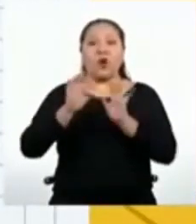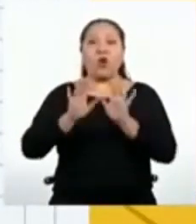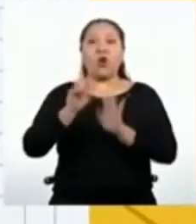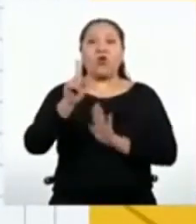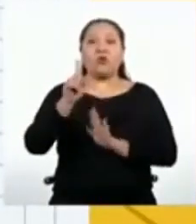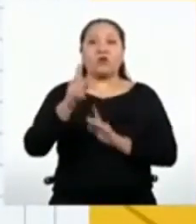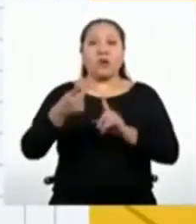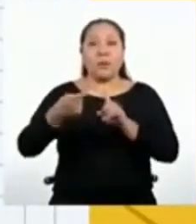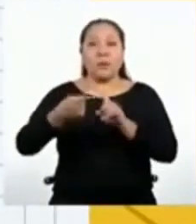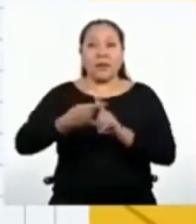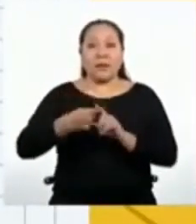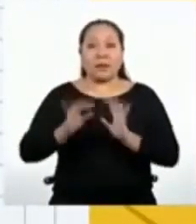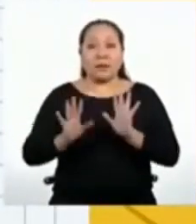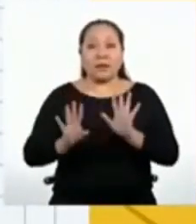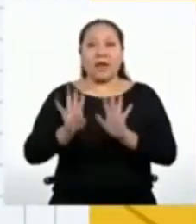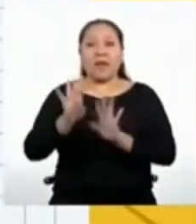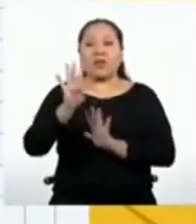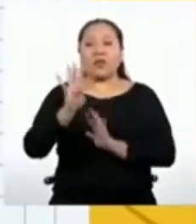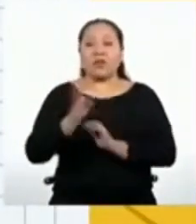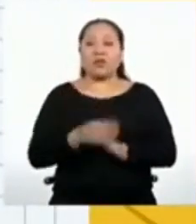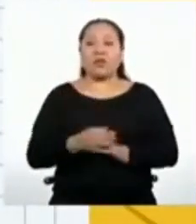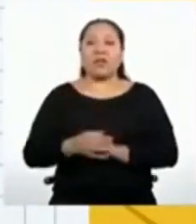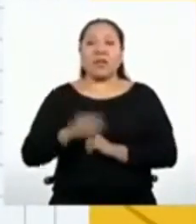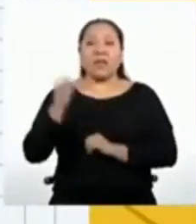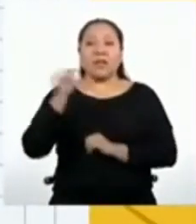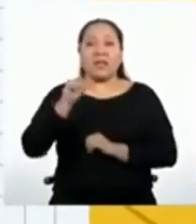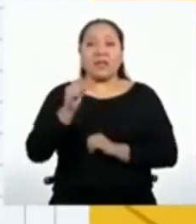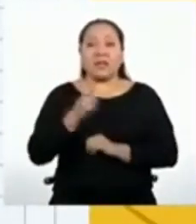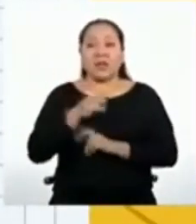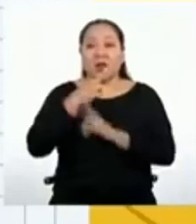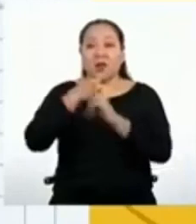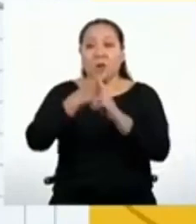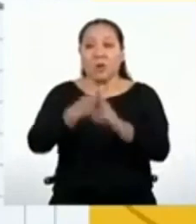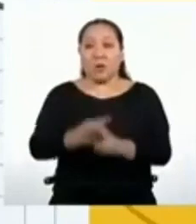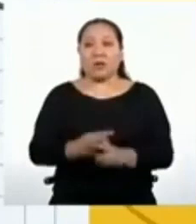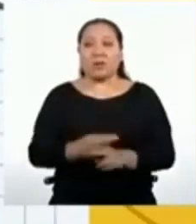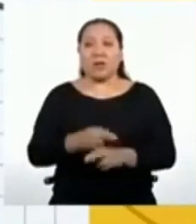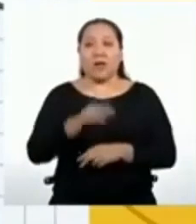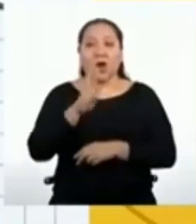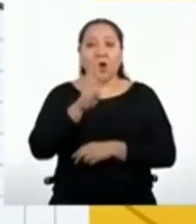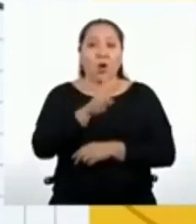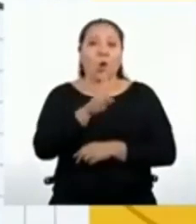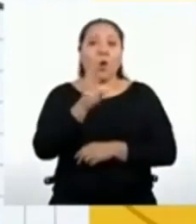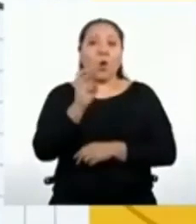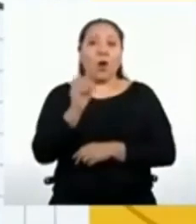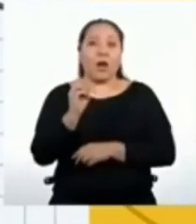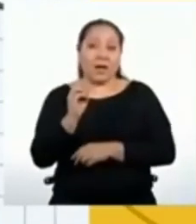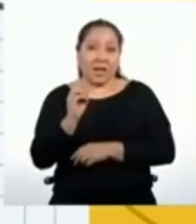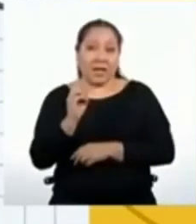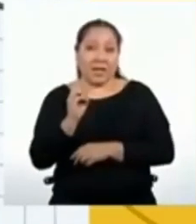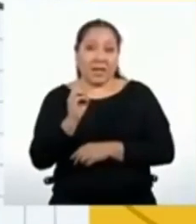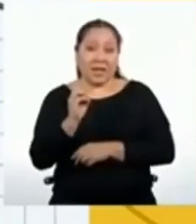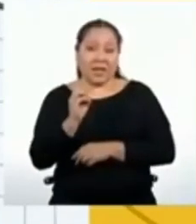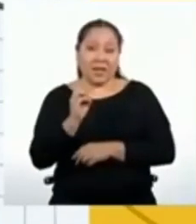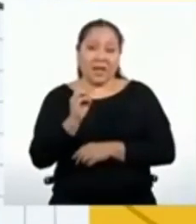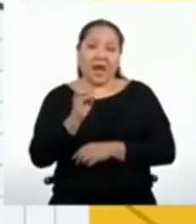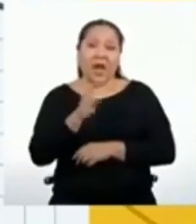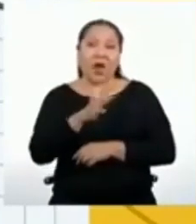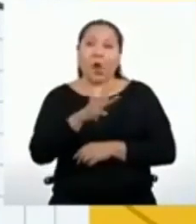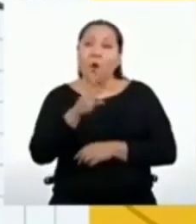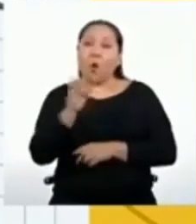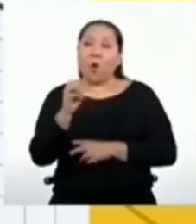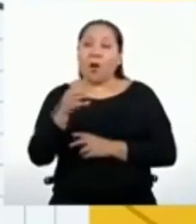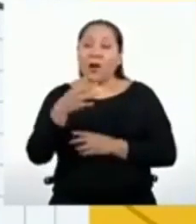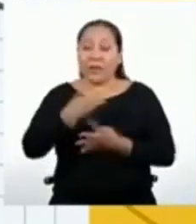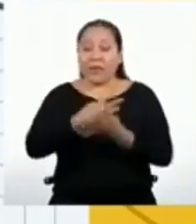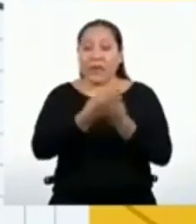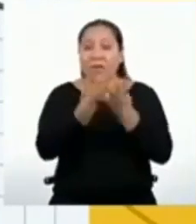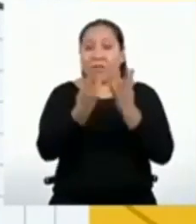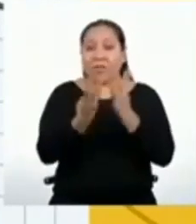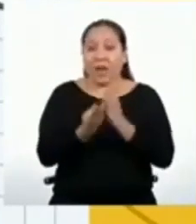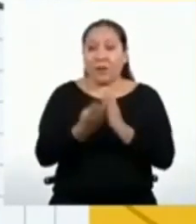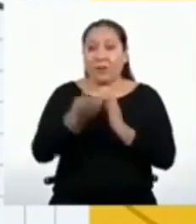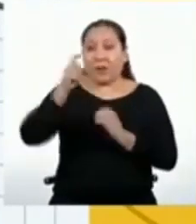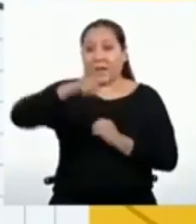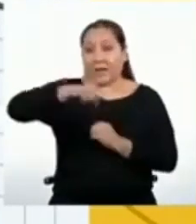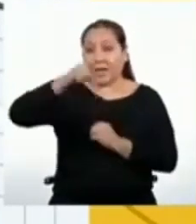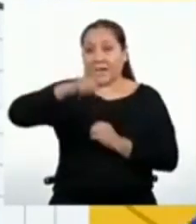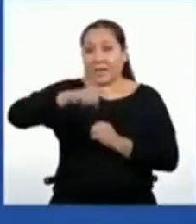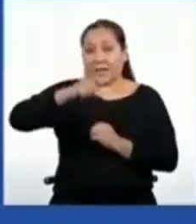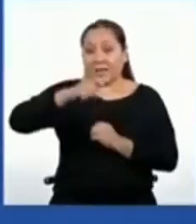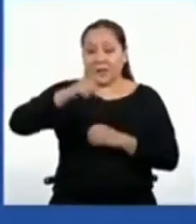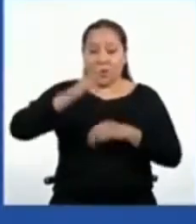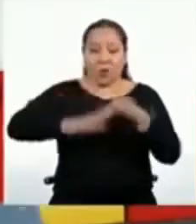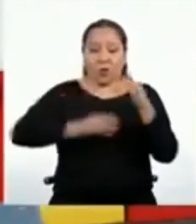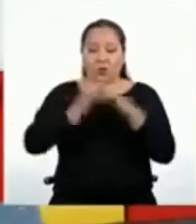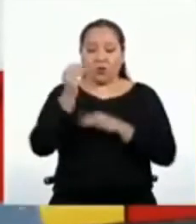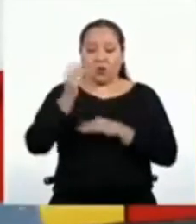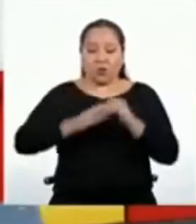más 14 y eso nos daría un resultado de 40 naipes que se necesitan para construir un castillo de